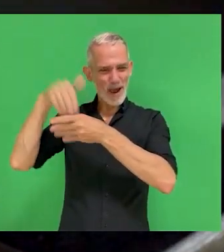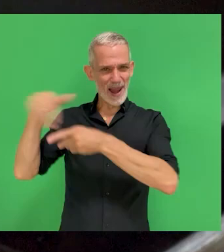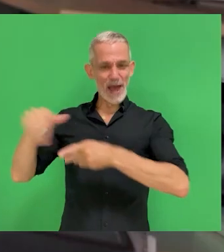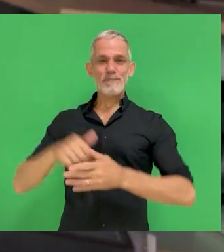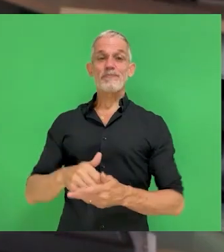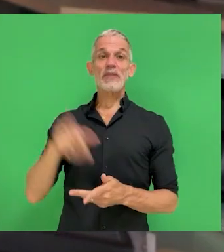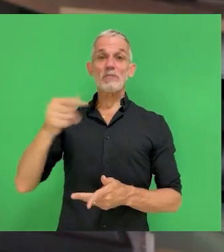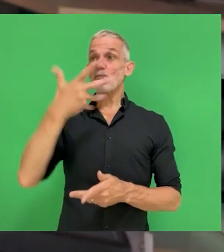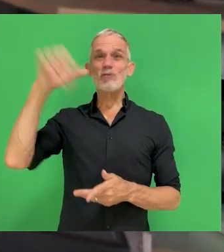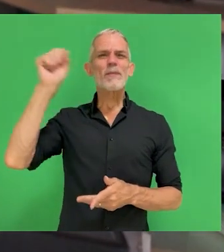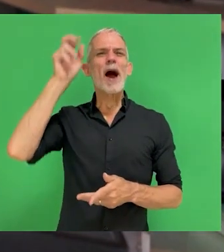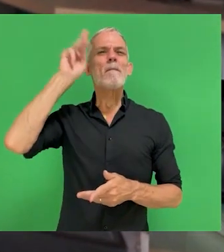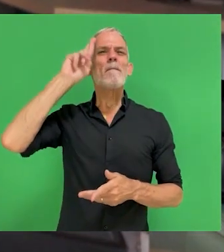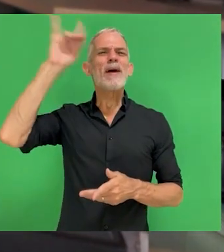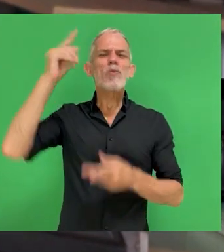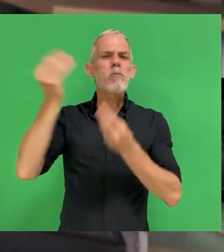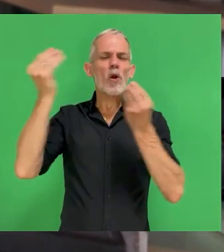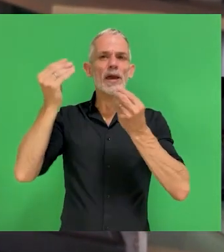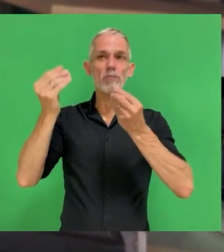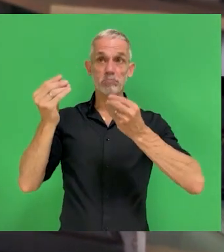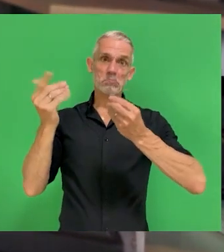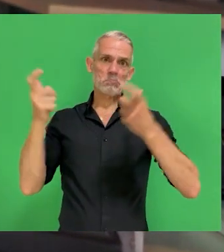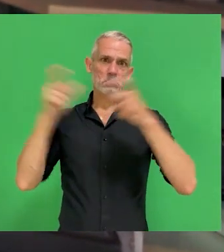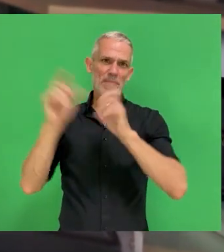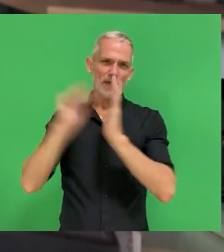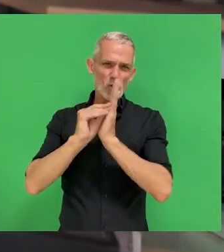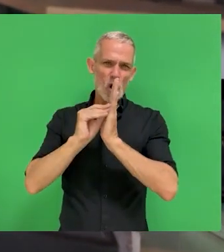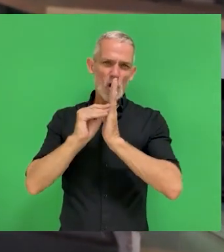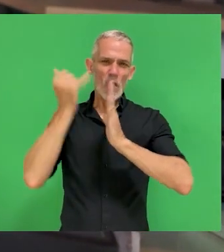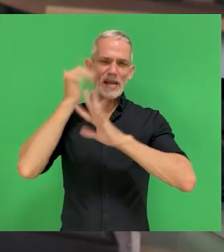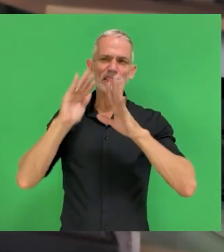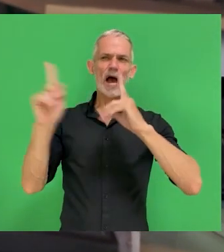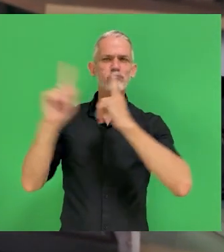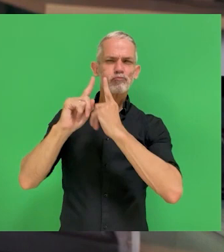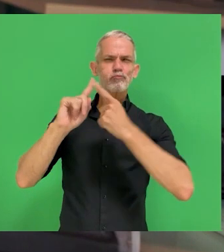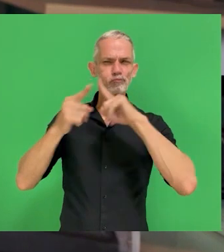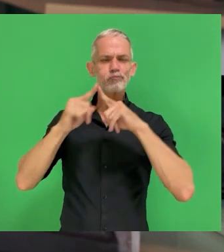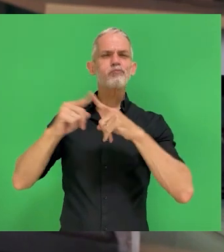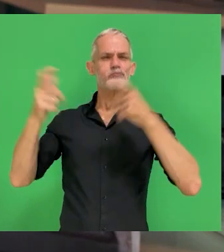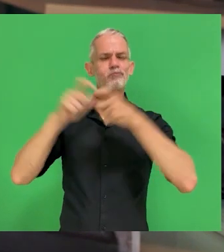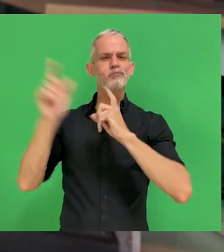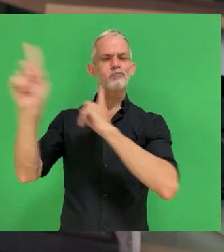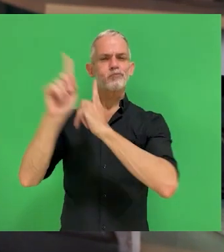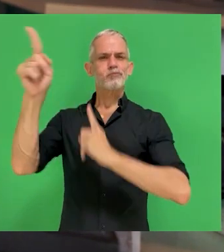A él lo llevan a Perú porque tenía una cita ya cerrada.